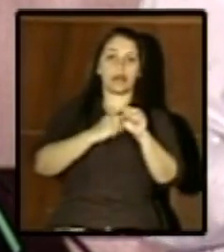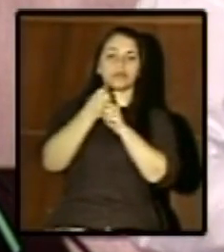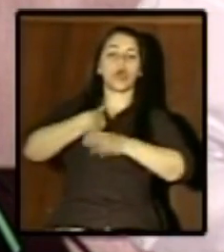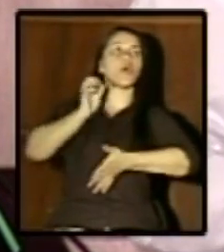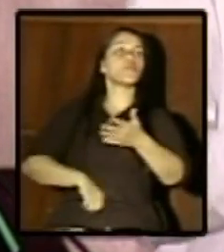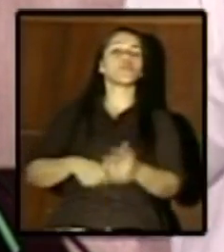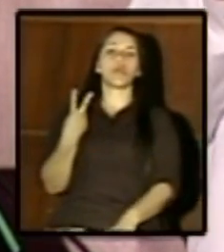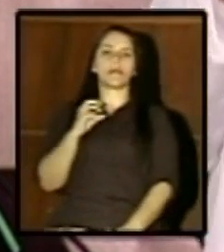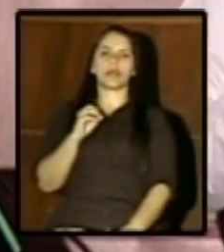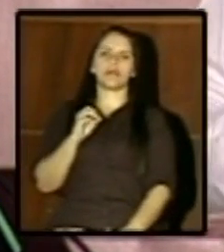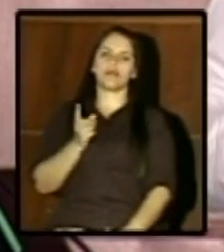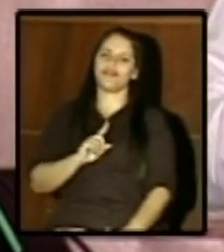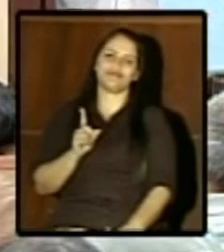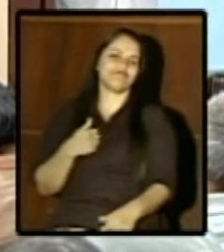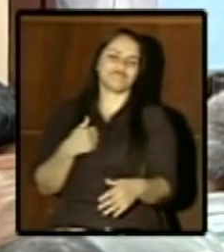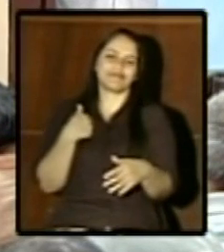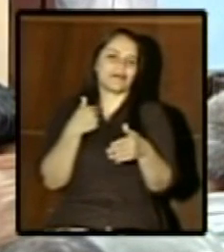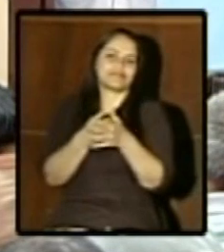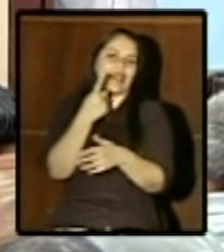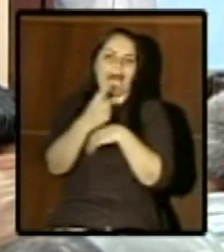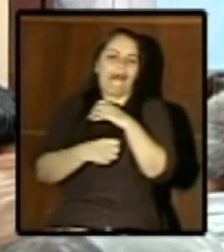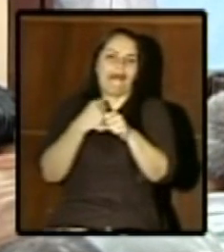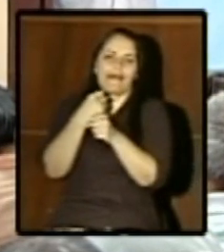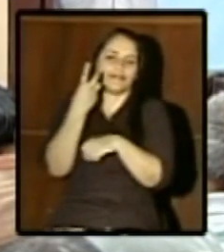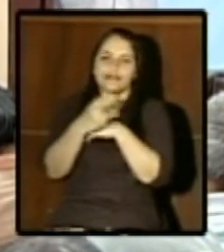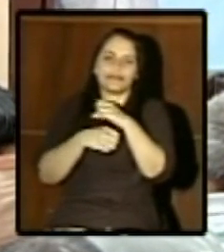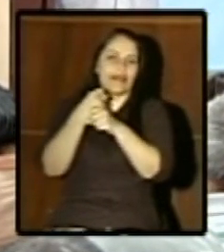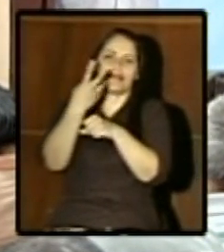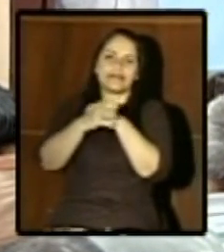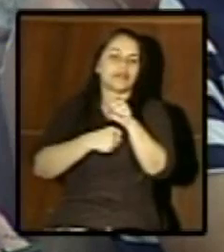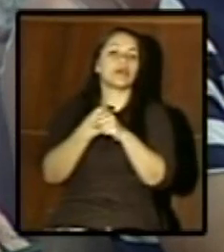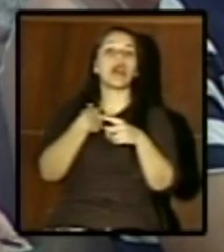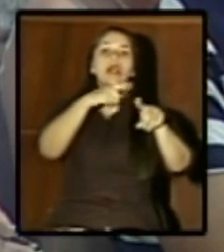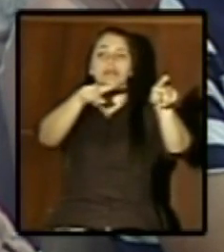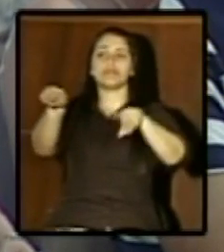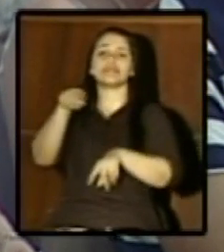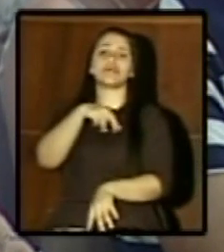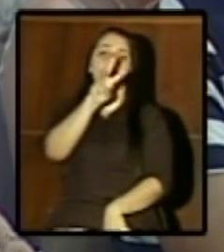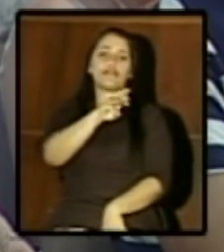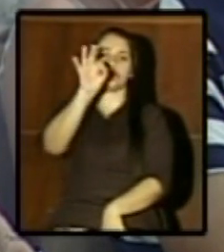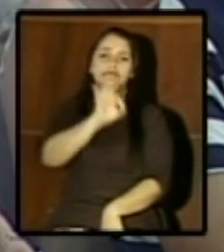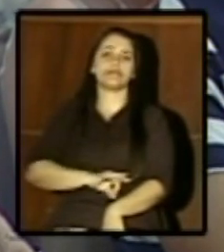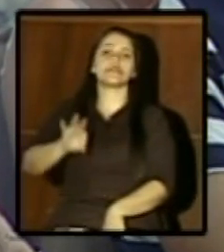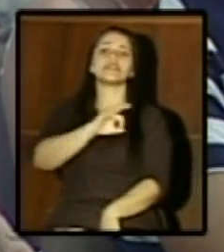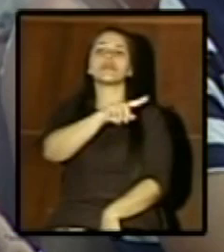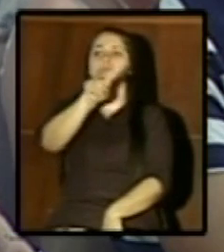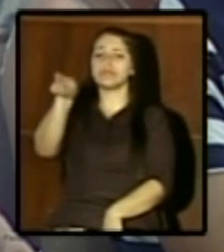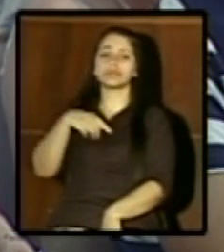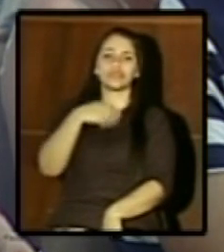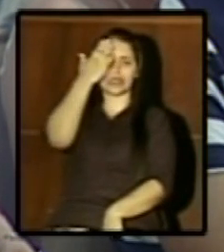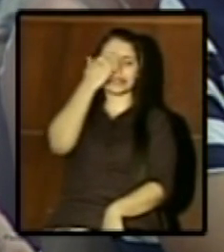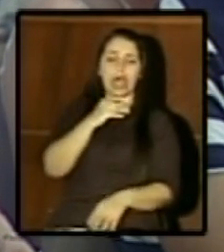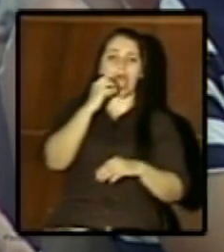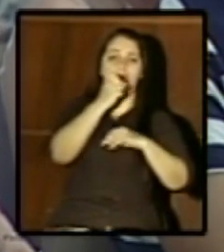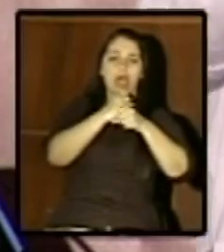si tenemos años, ¿cómo vamos a hacer para no tenerlos? Imposible. Más del 80% de las personas por encima de 75 años van a